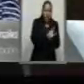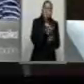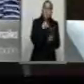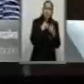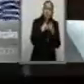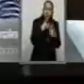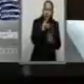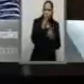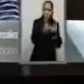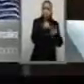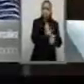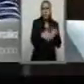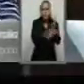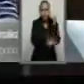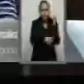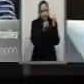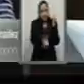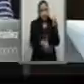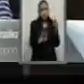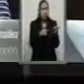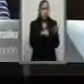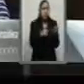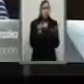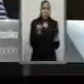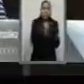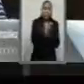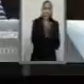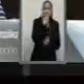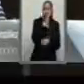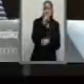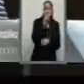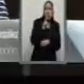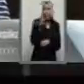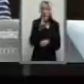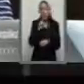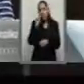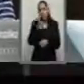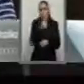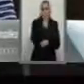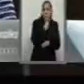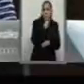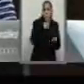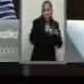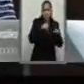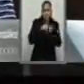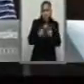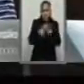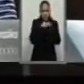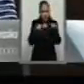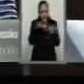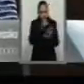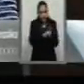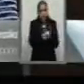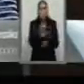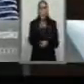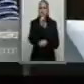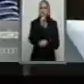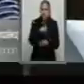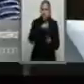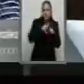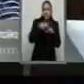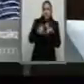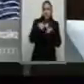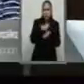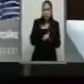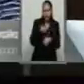del embarazo, el matrimonio igualitario, que practica el presupuesto participativo o consultas vinculantes como la realizada el